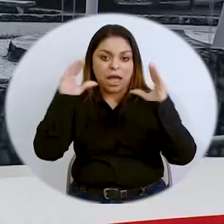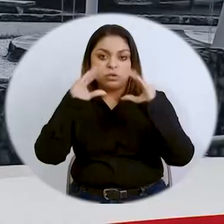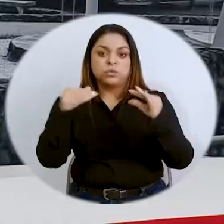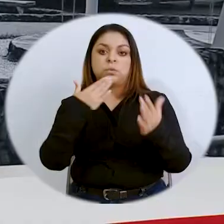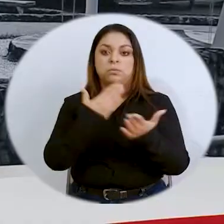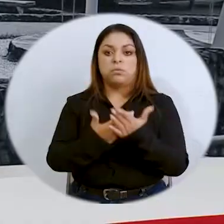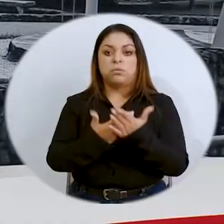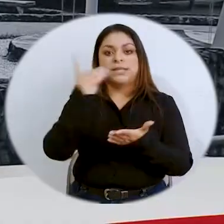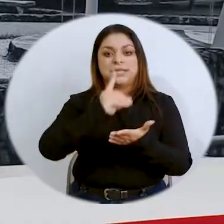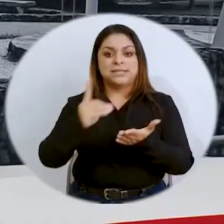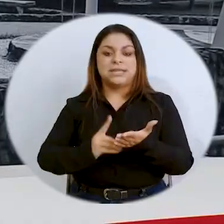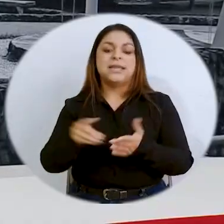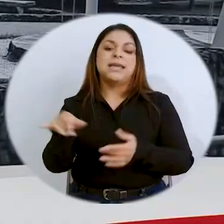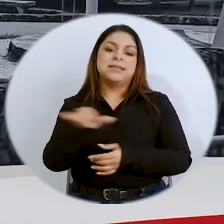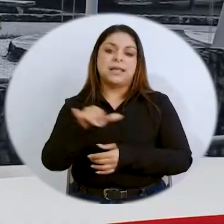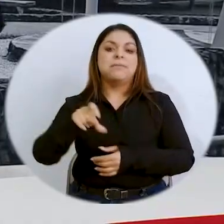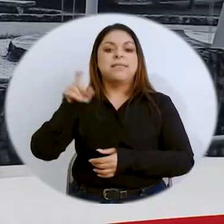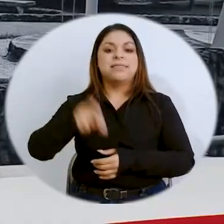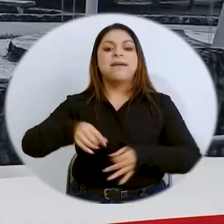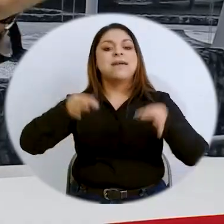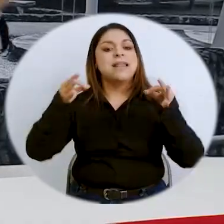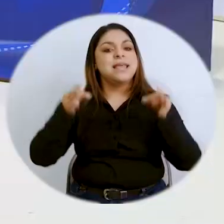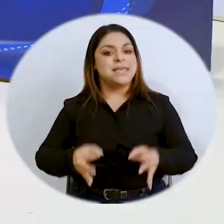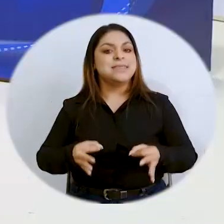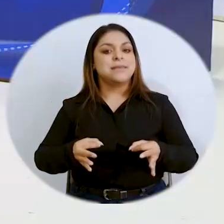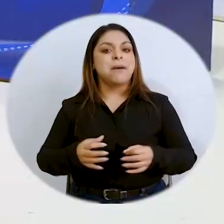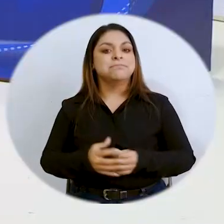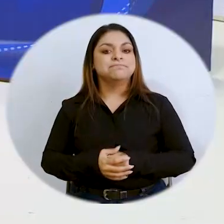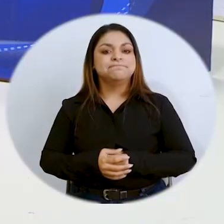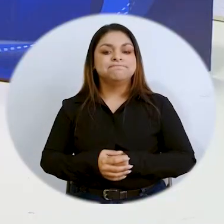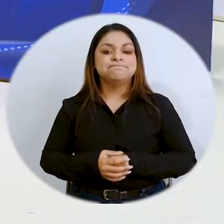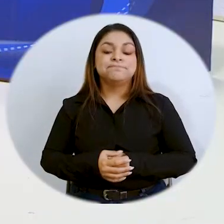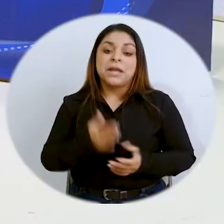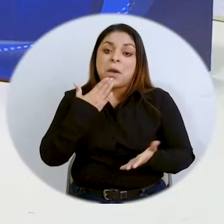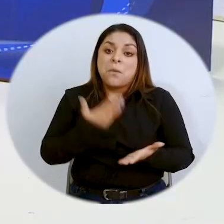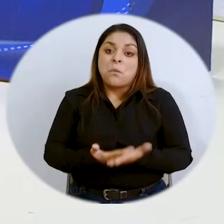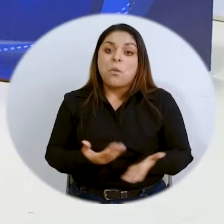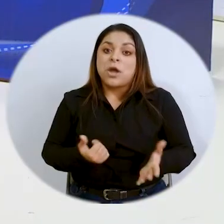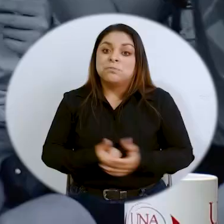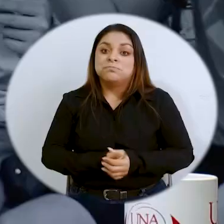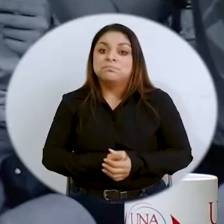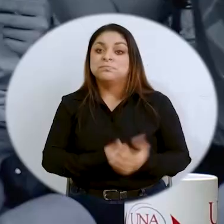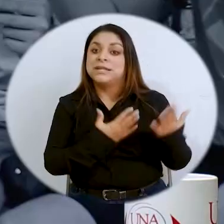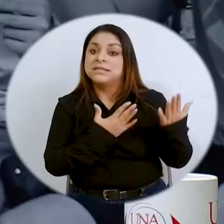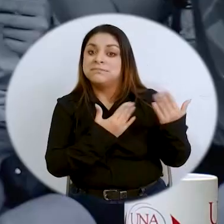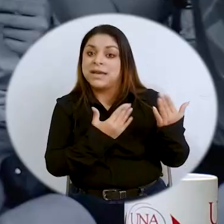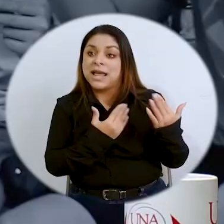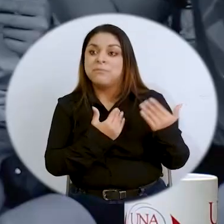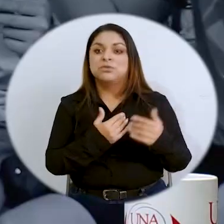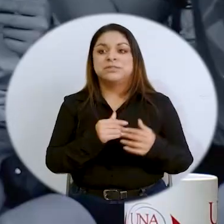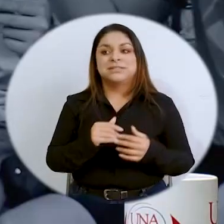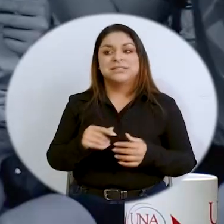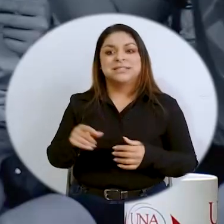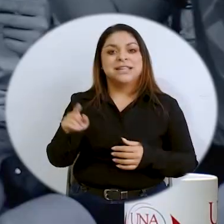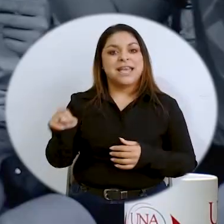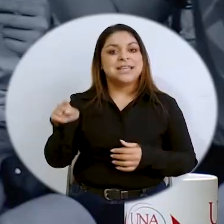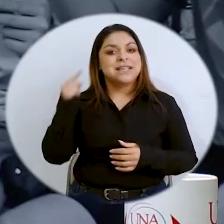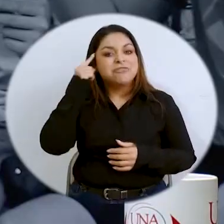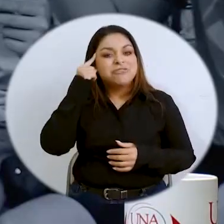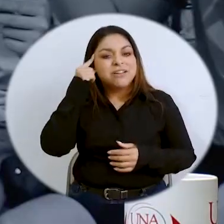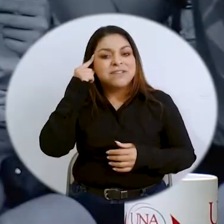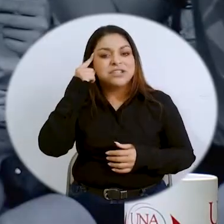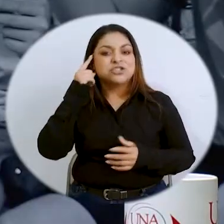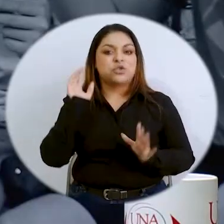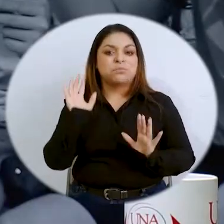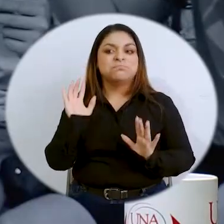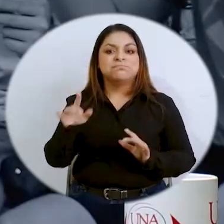en un buen diseño, también tiene que ser legítima y aceptada por la ciudadanía. Bueno, esperemos que a esta reflexión que ustedes han hecho también se